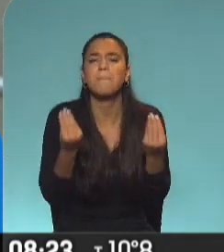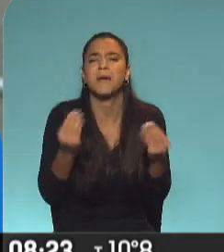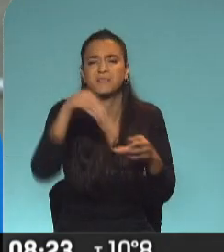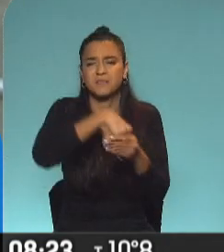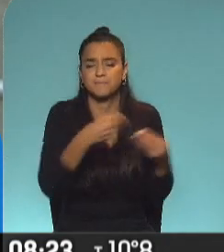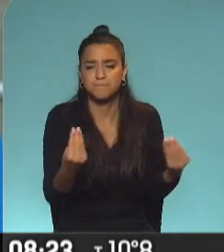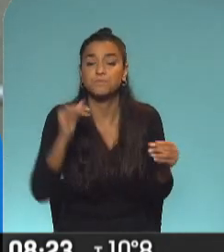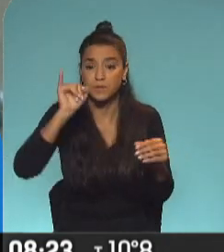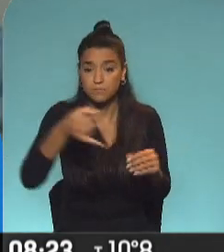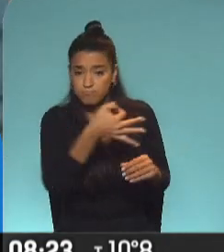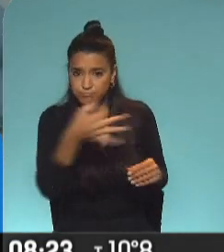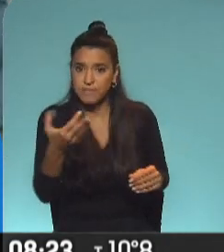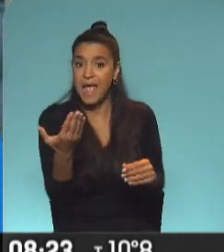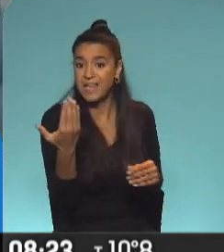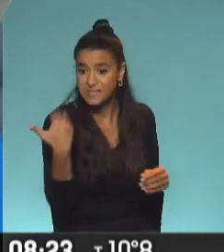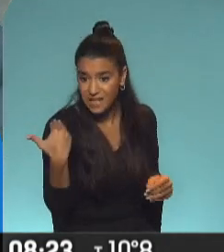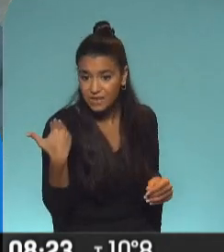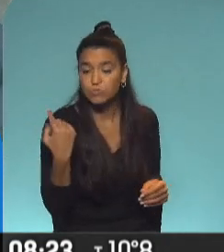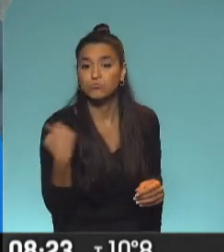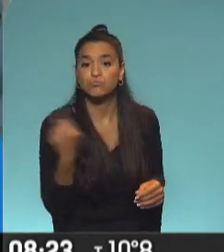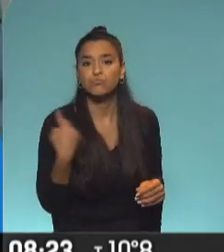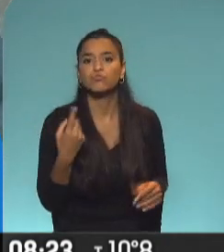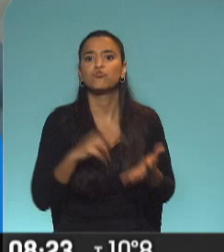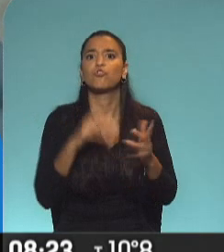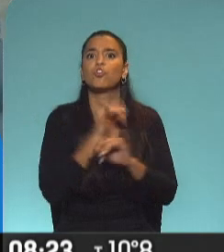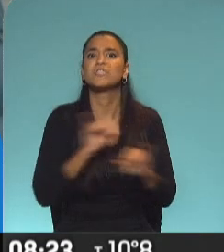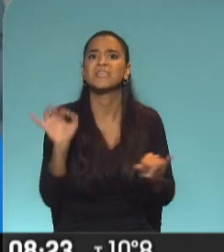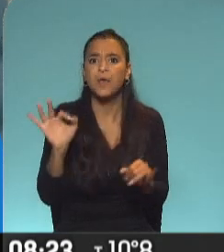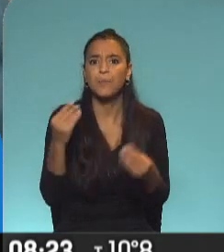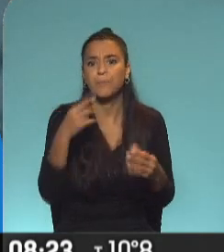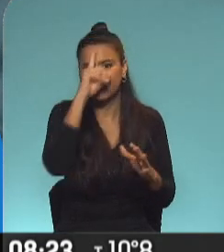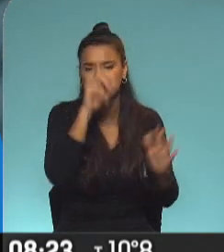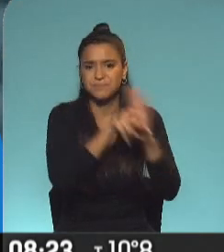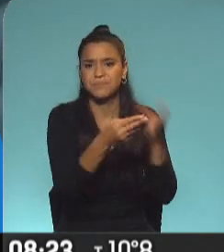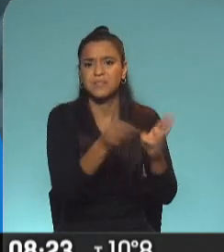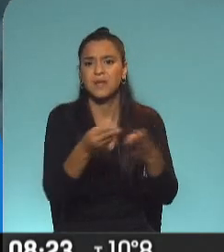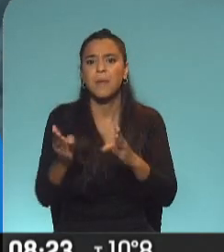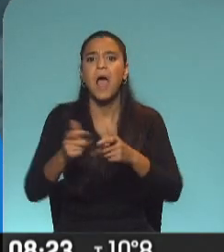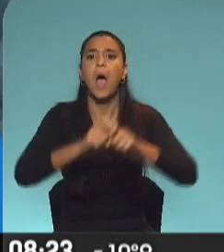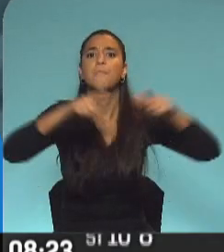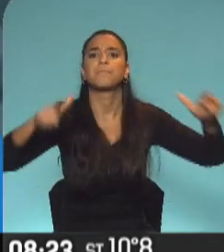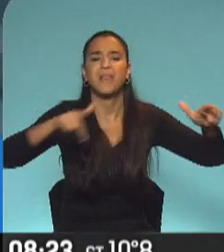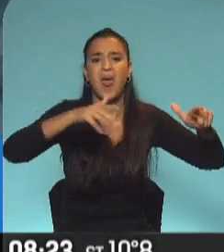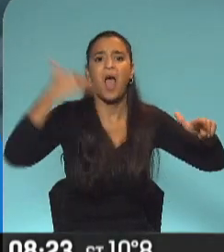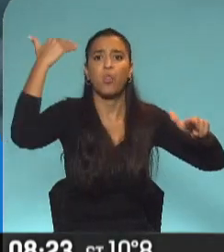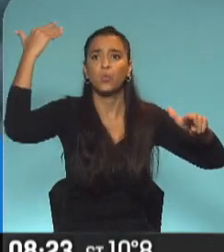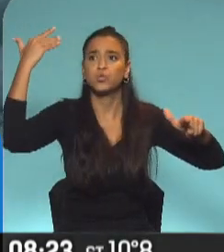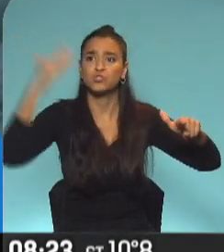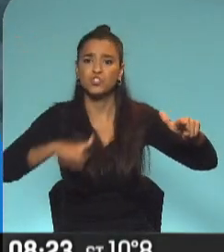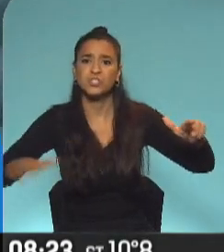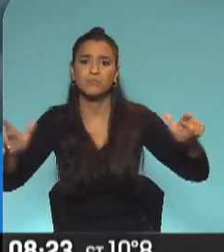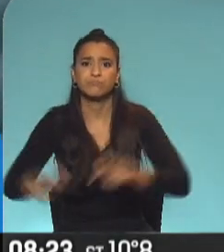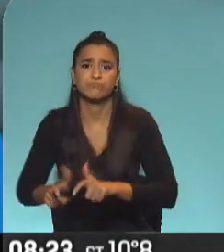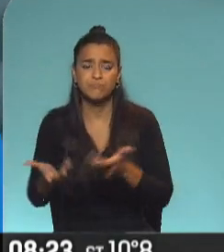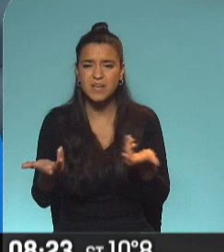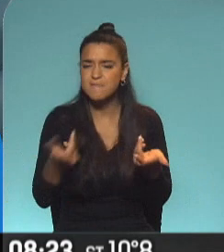si éste nos anoticiamos de que la intención de cerrar la terapia para ampliar la terapia de adultos porque están viendo